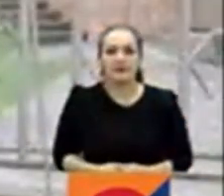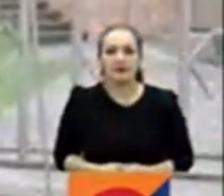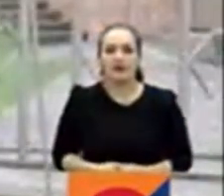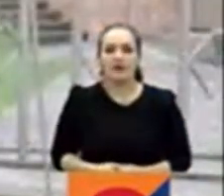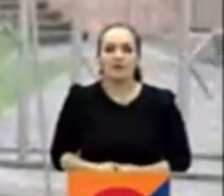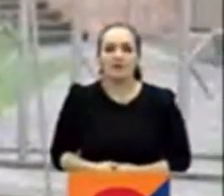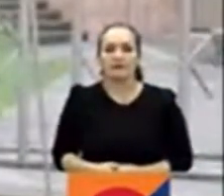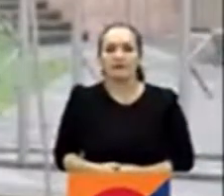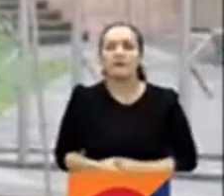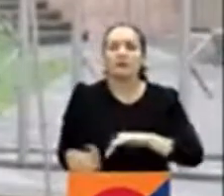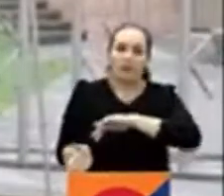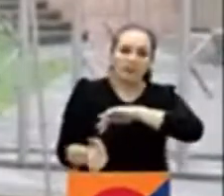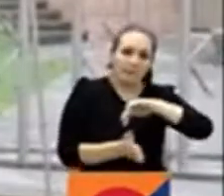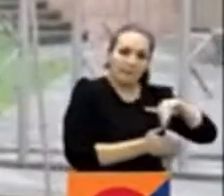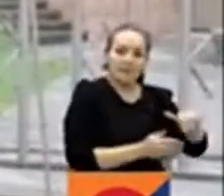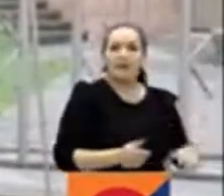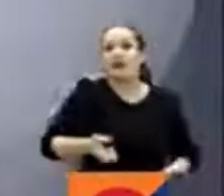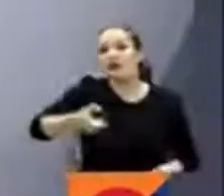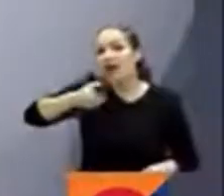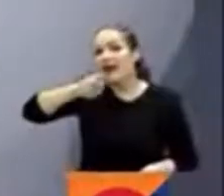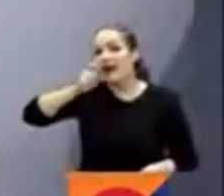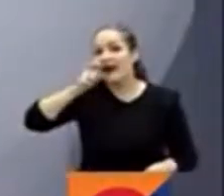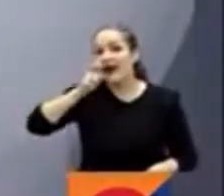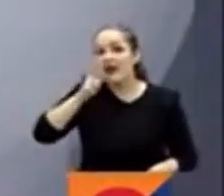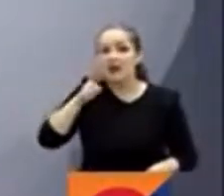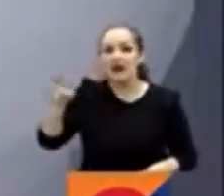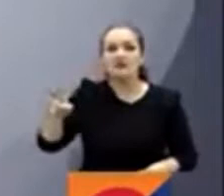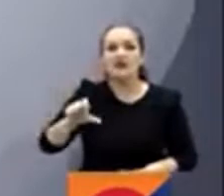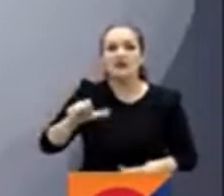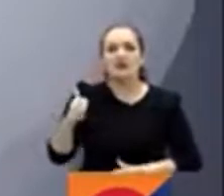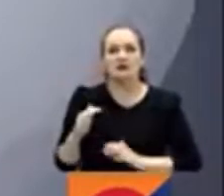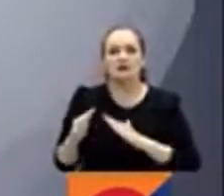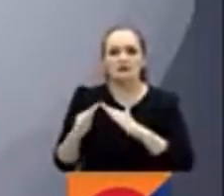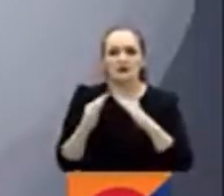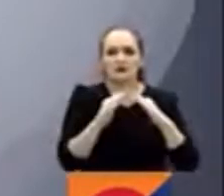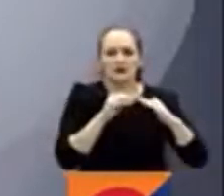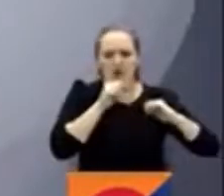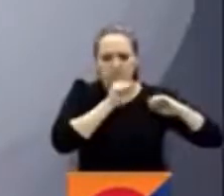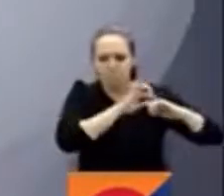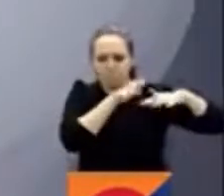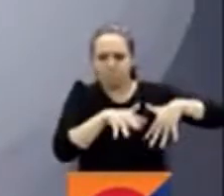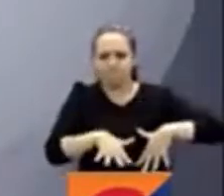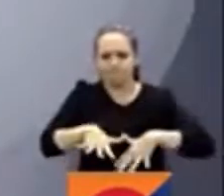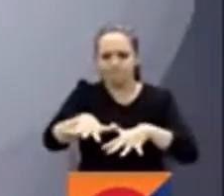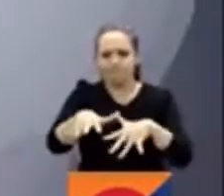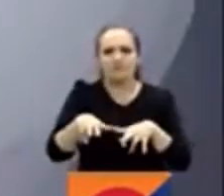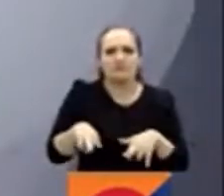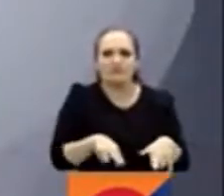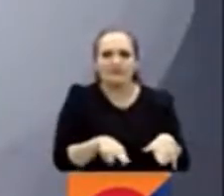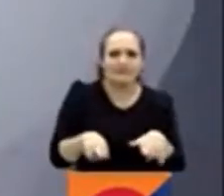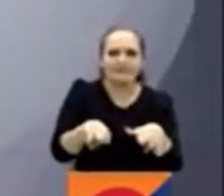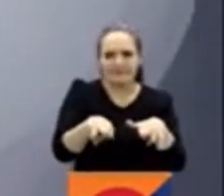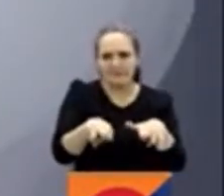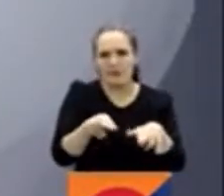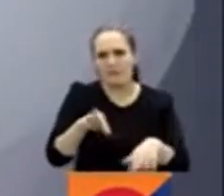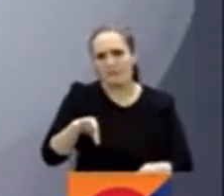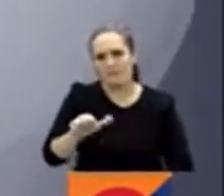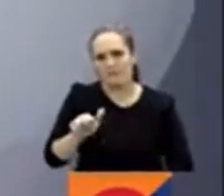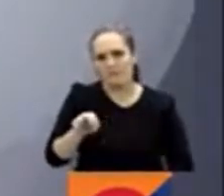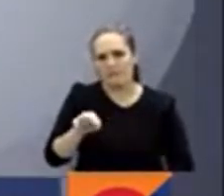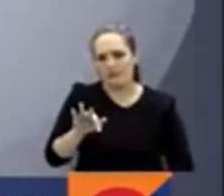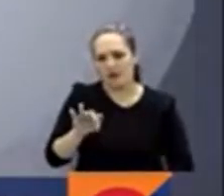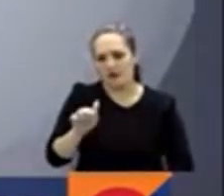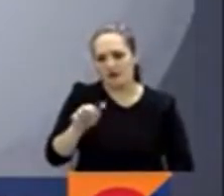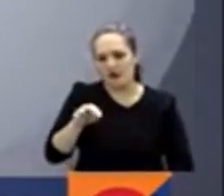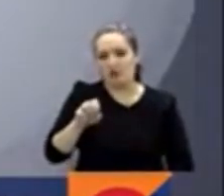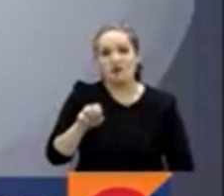Marmato Caldas, 10 viviendas resultaron inundadas por una nueva avalancha que se registró en la quebrada Pantanos. Ya son más de 20 las familias damnificadas